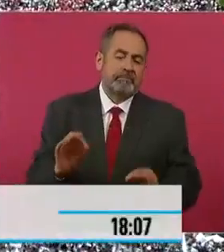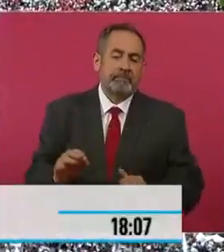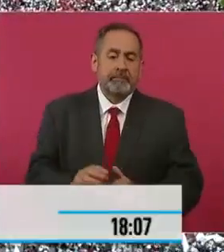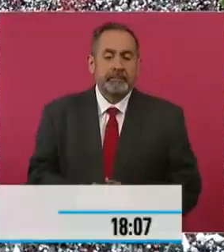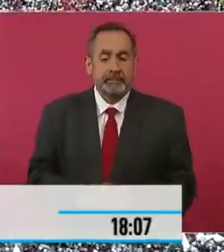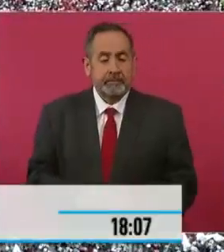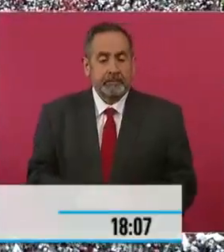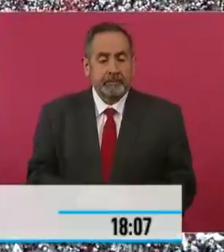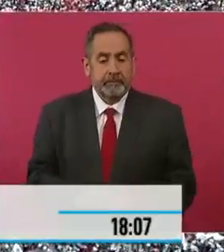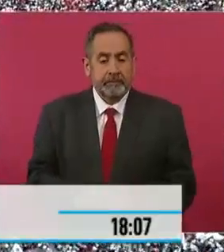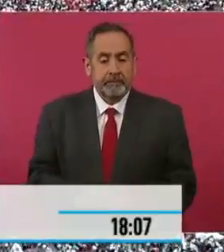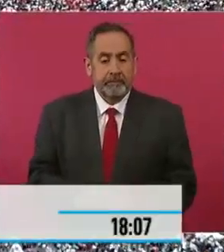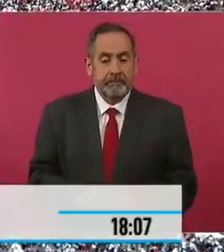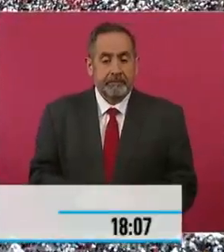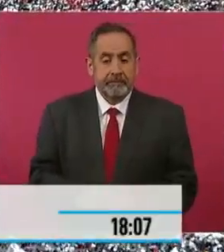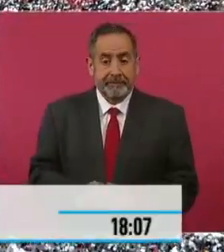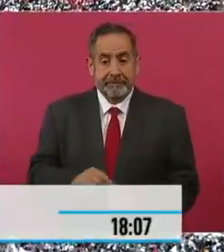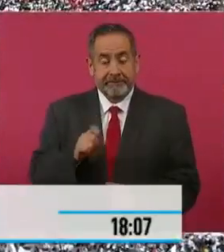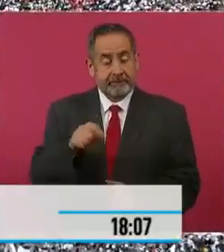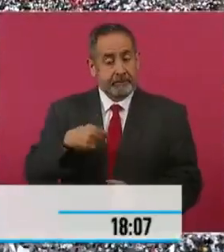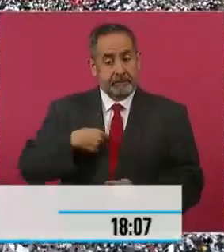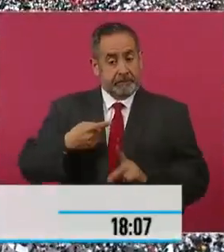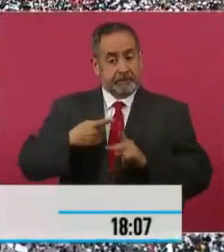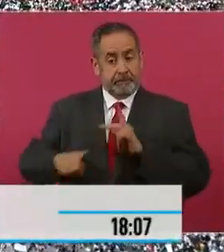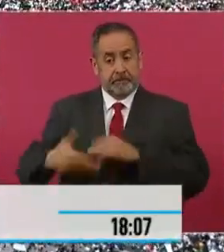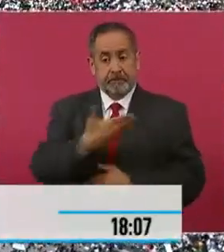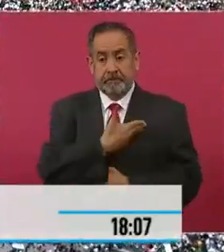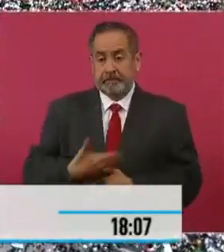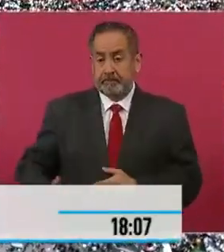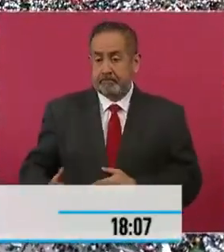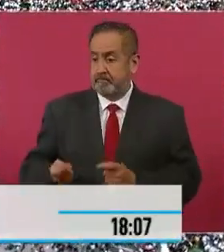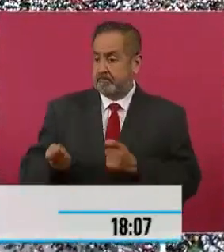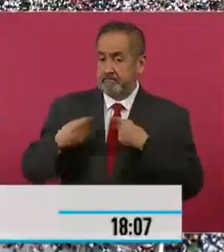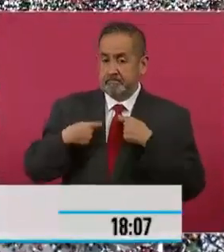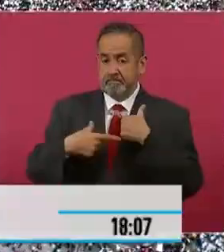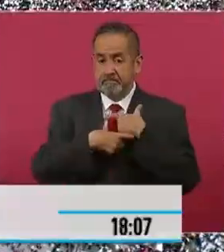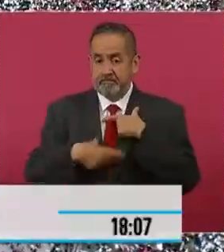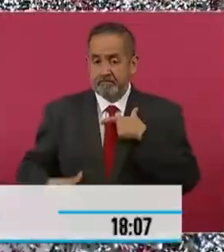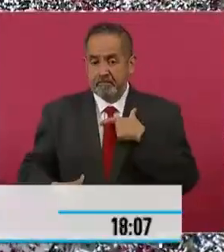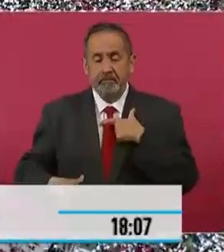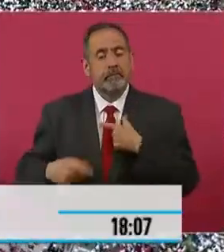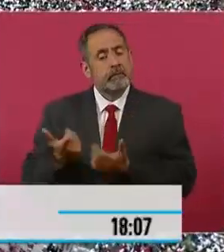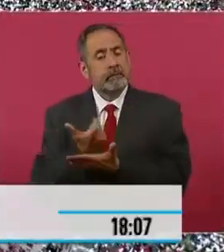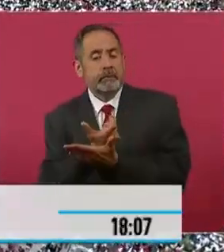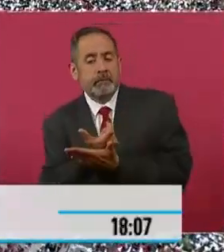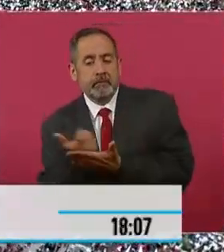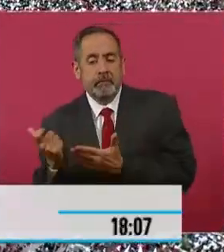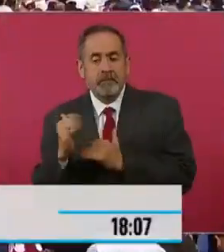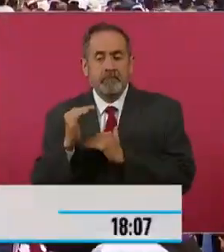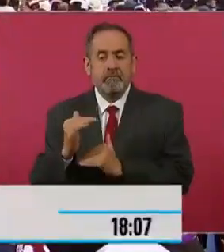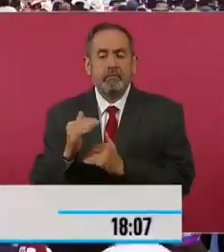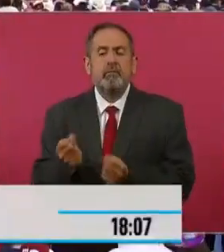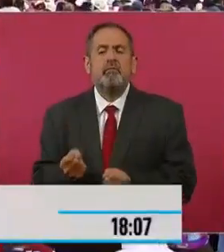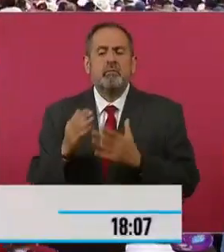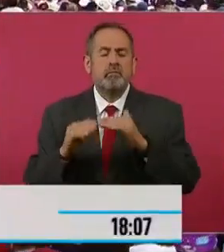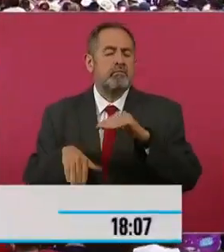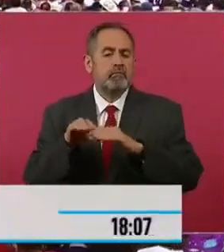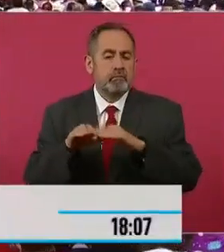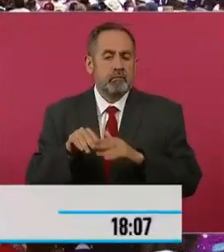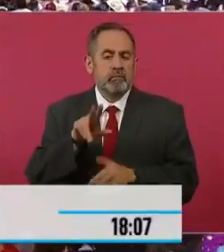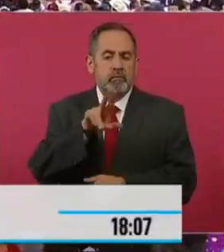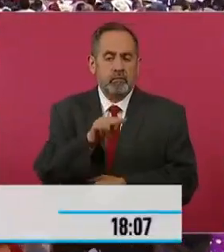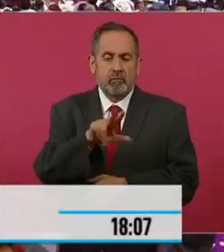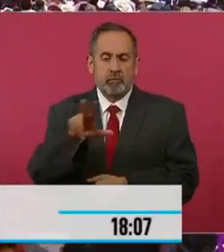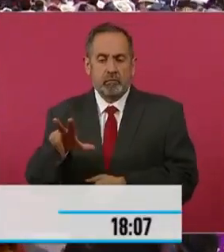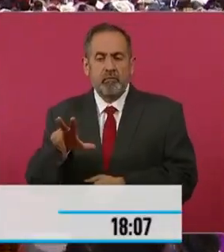Cuando llegamos a la presidencia, el salario mínimo era de 88